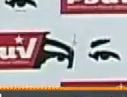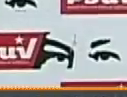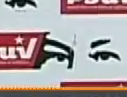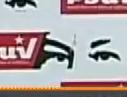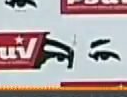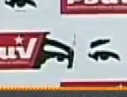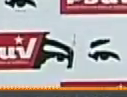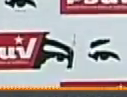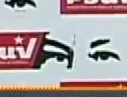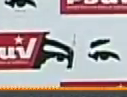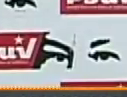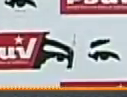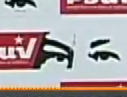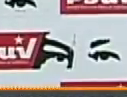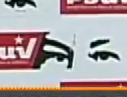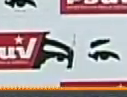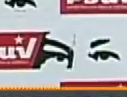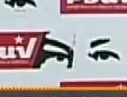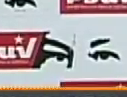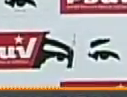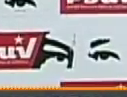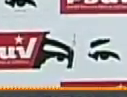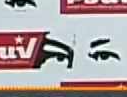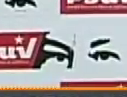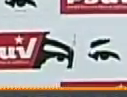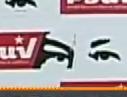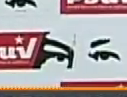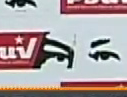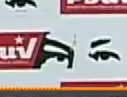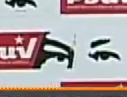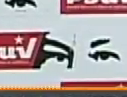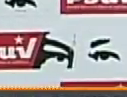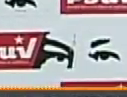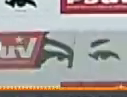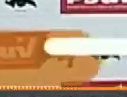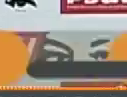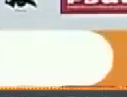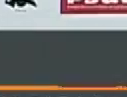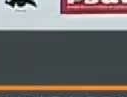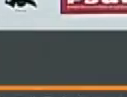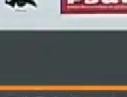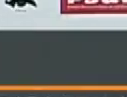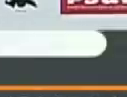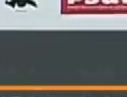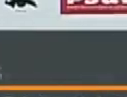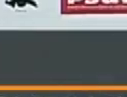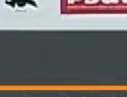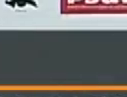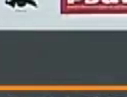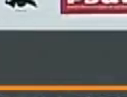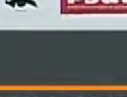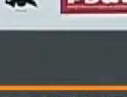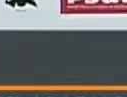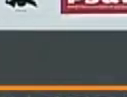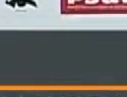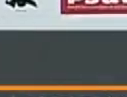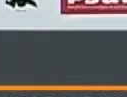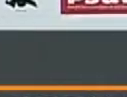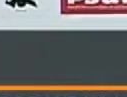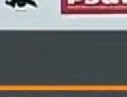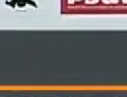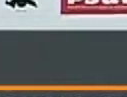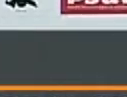Buenas tardes, Carlos. A tan solo 8 días de haberse celebrado las elecciones en Venezuela, el Partido Socialista Unido de Venezuela retoma sus